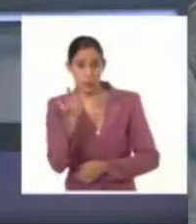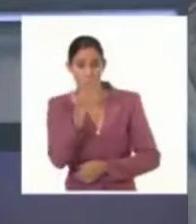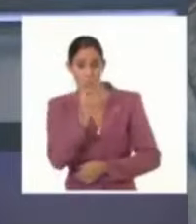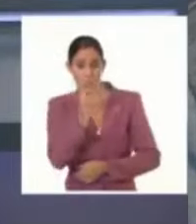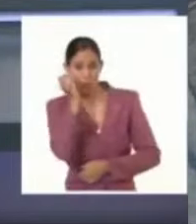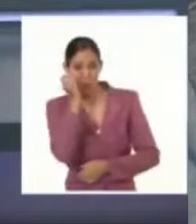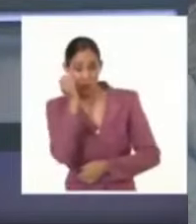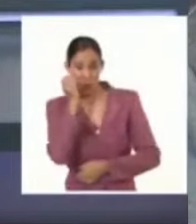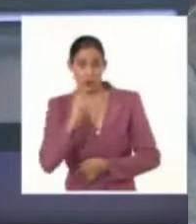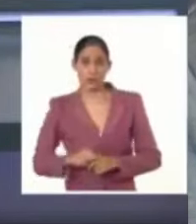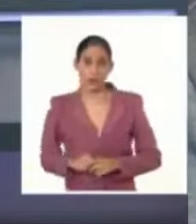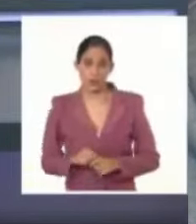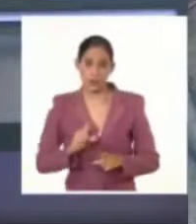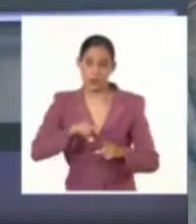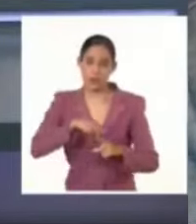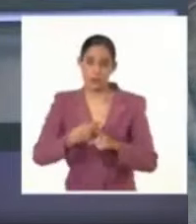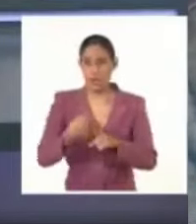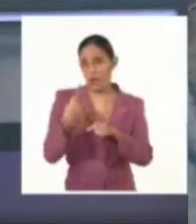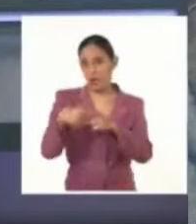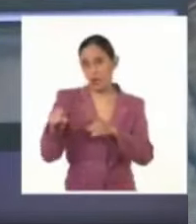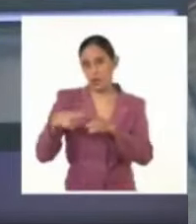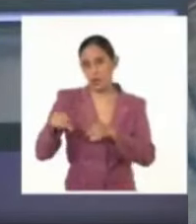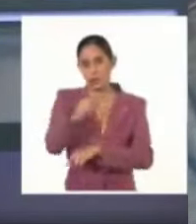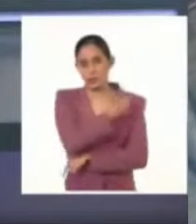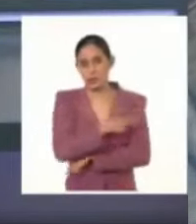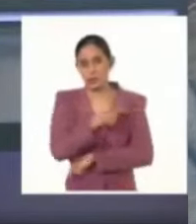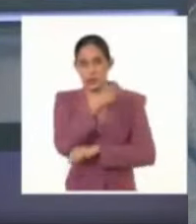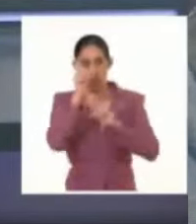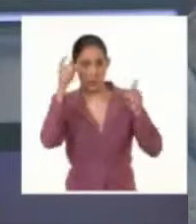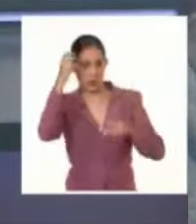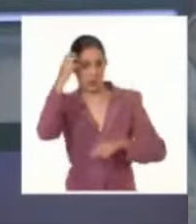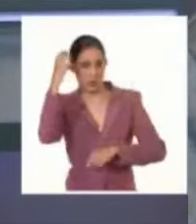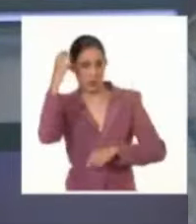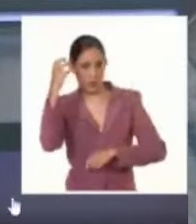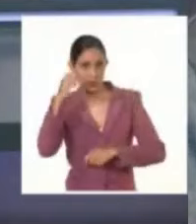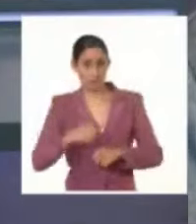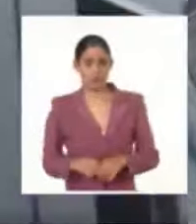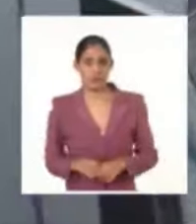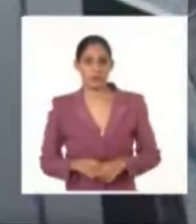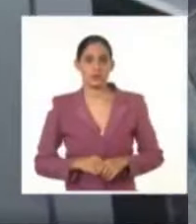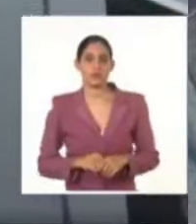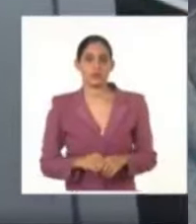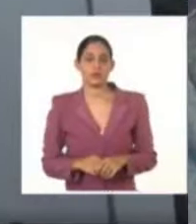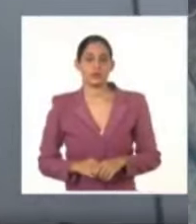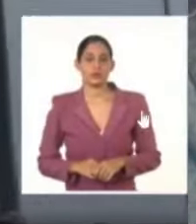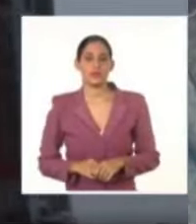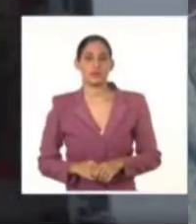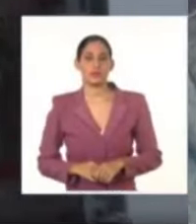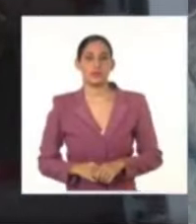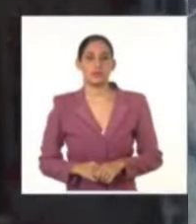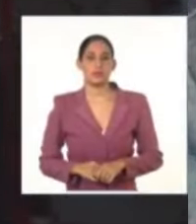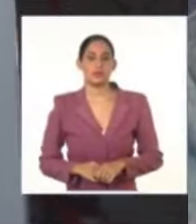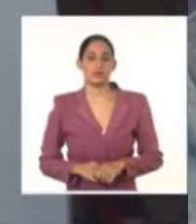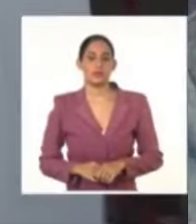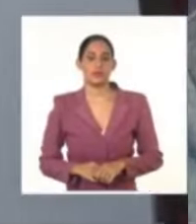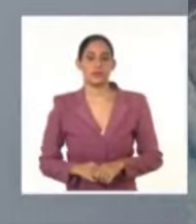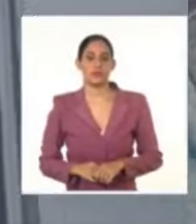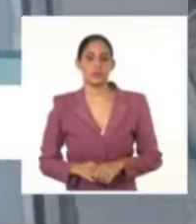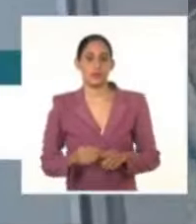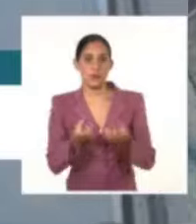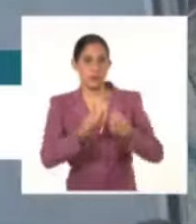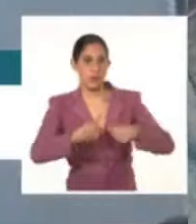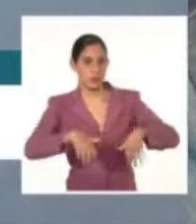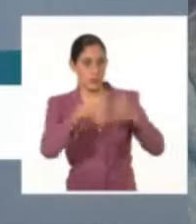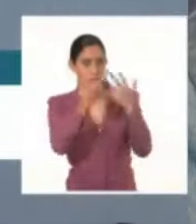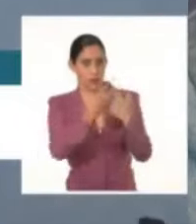Morales Ojeda, así como las máximas autoridades políticas y gubernamentales de ambas provincias. Por la moderna fábrica de sustratos